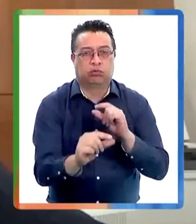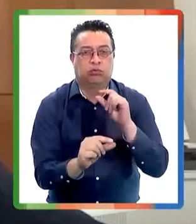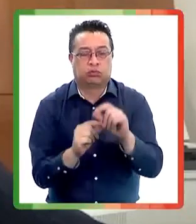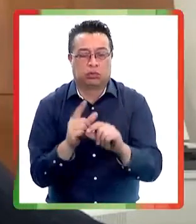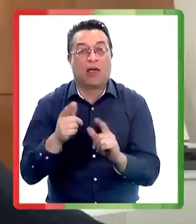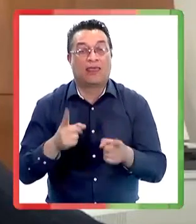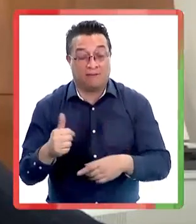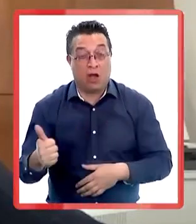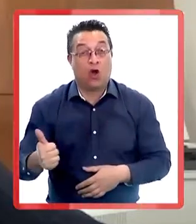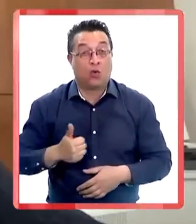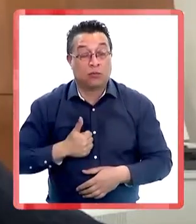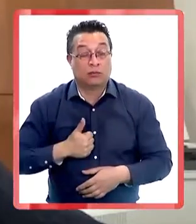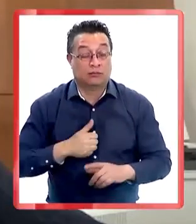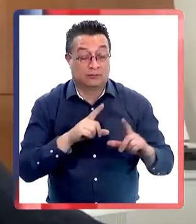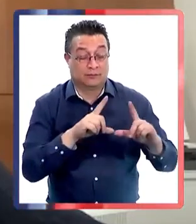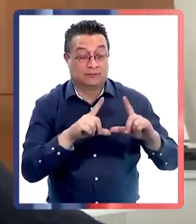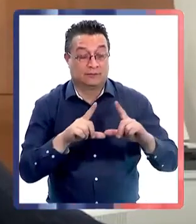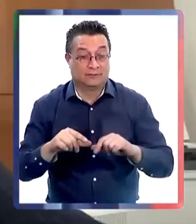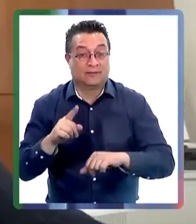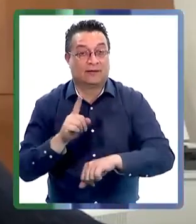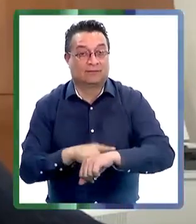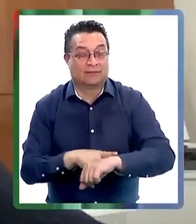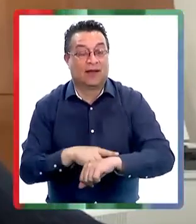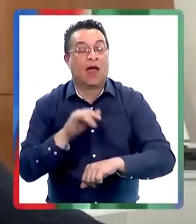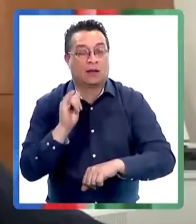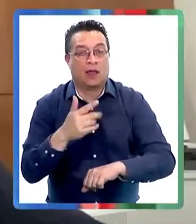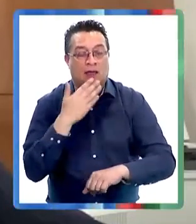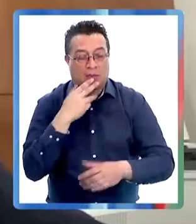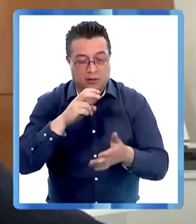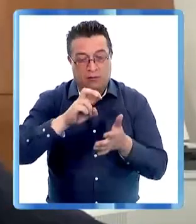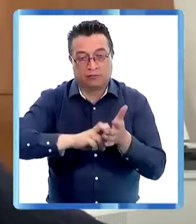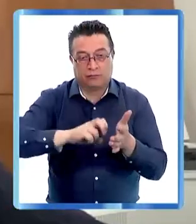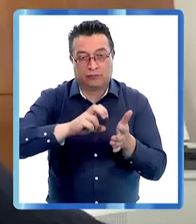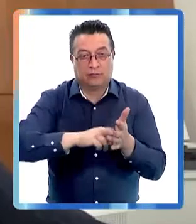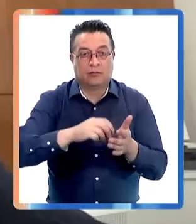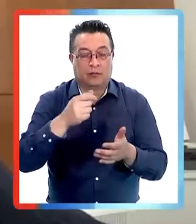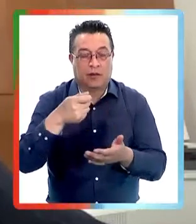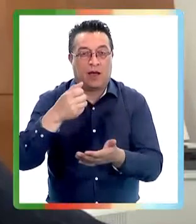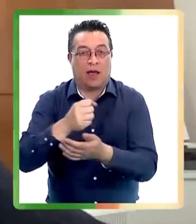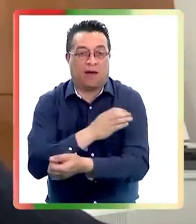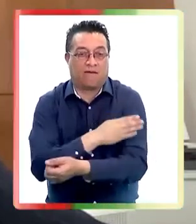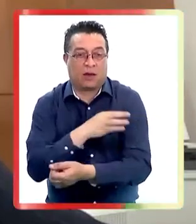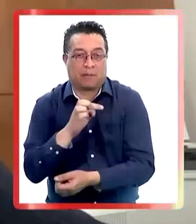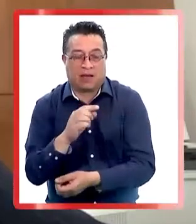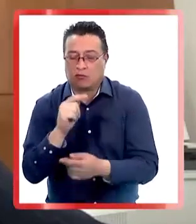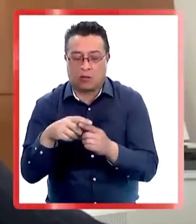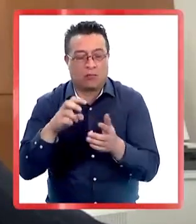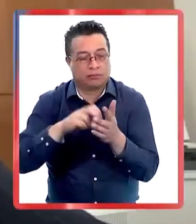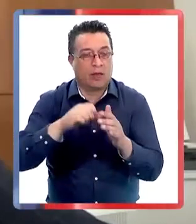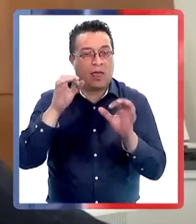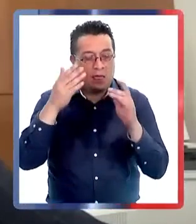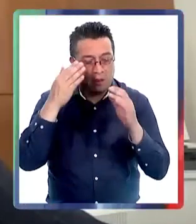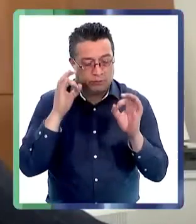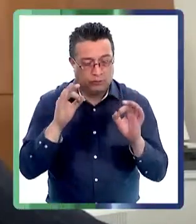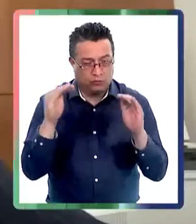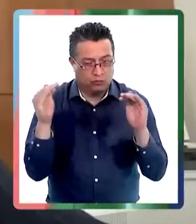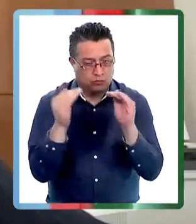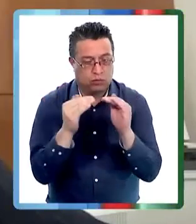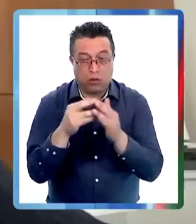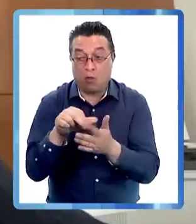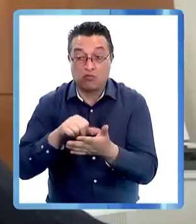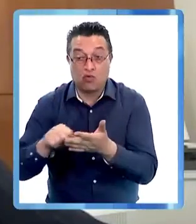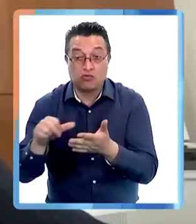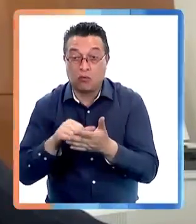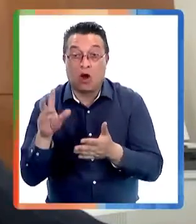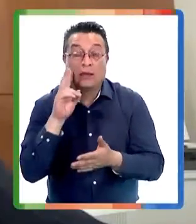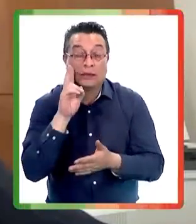solo deben cumplir con la reducción de la jornada laboral, sino que también tener las cotizaciones al día, no haber sido multadas por